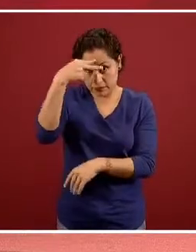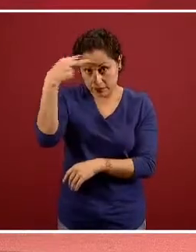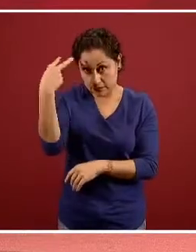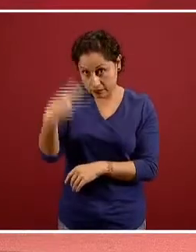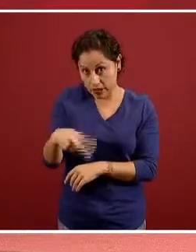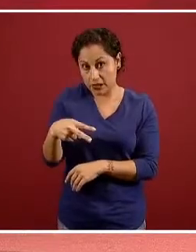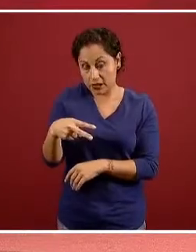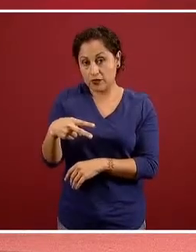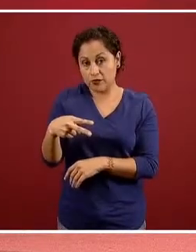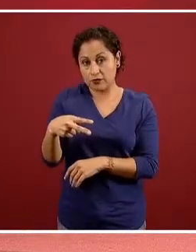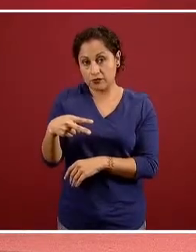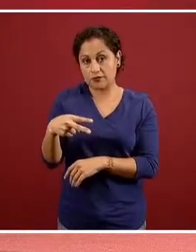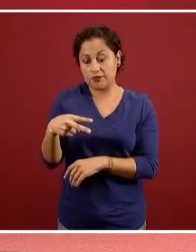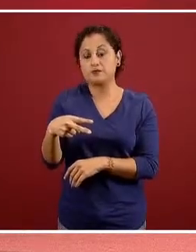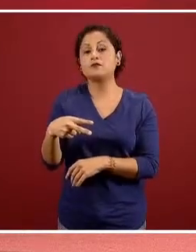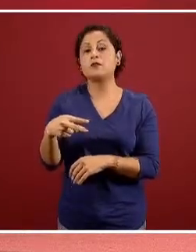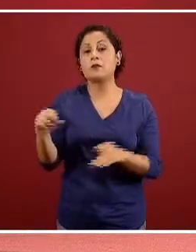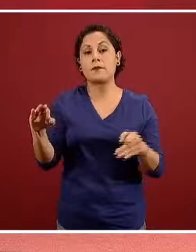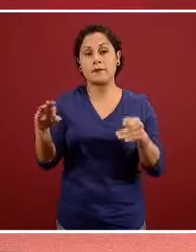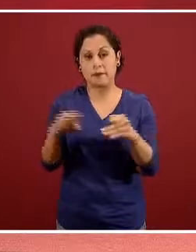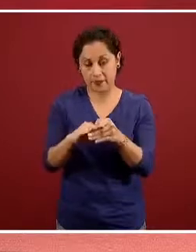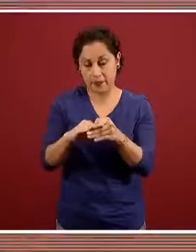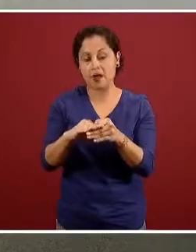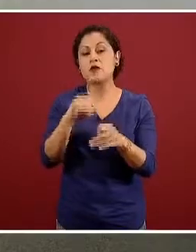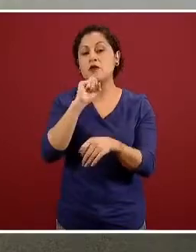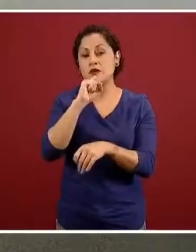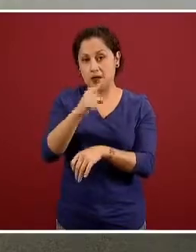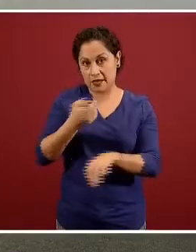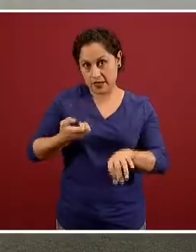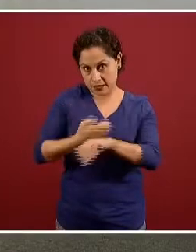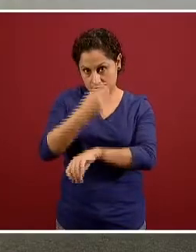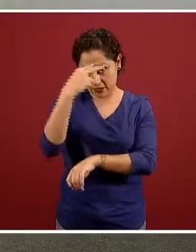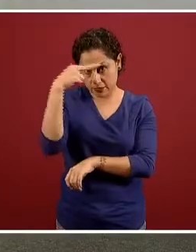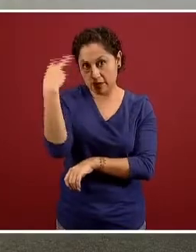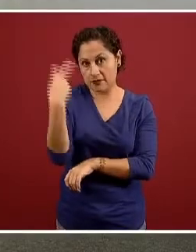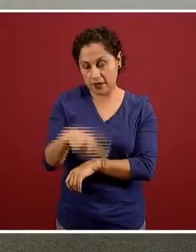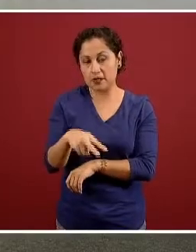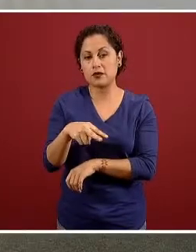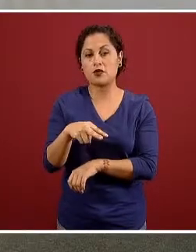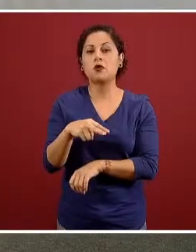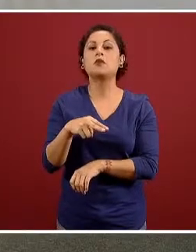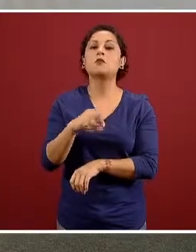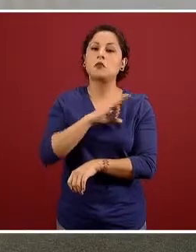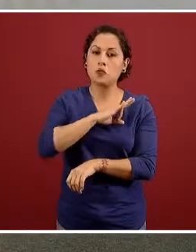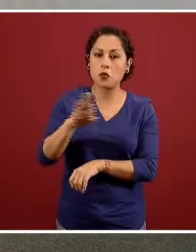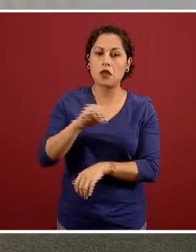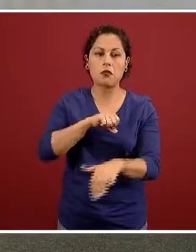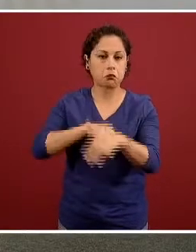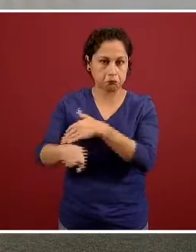decir, bueno, la Ciudad de México y gran parte del Estado de México.